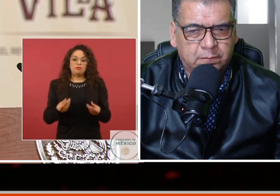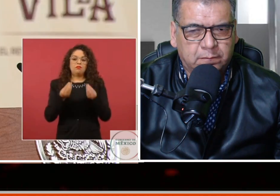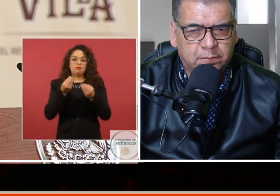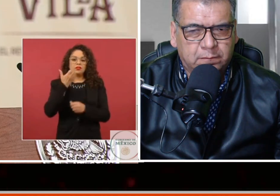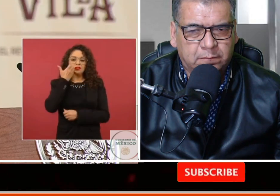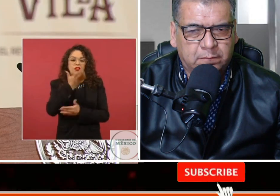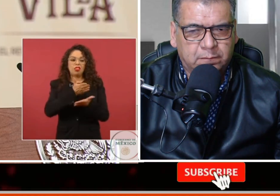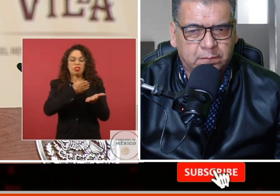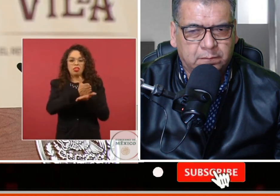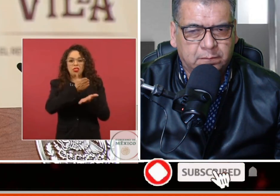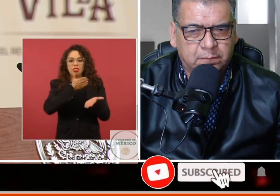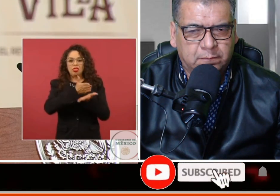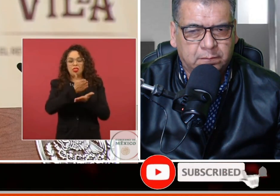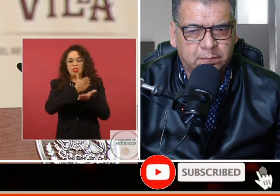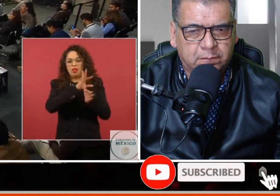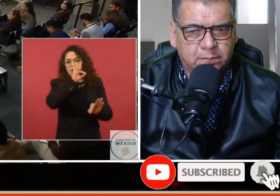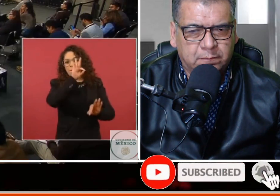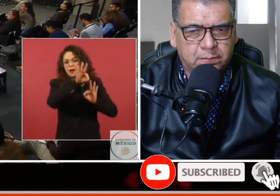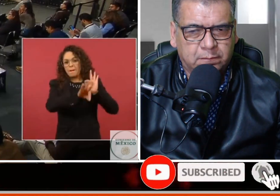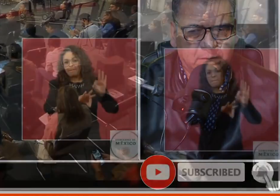Los corruptos.